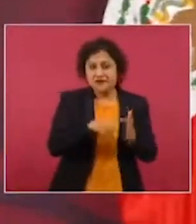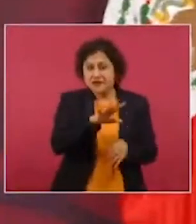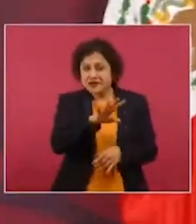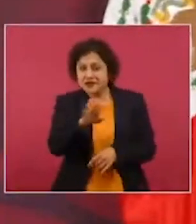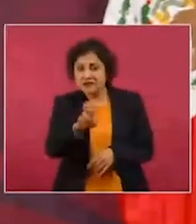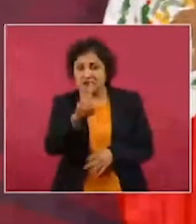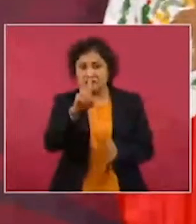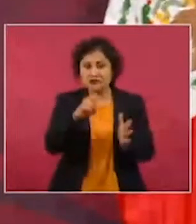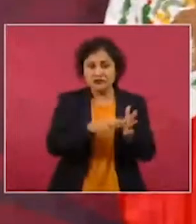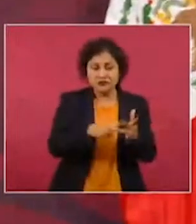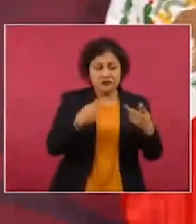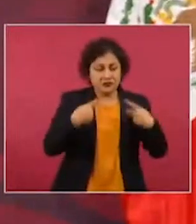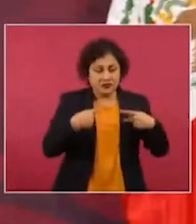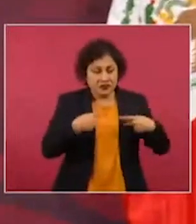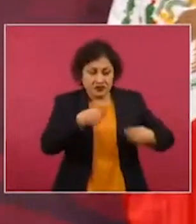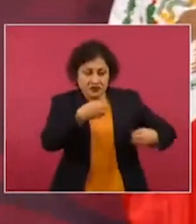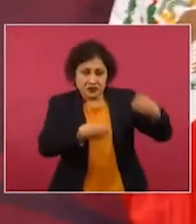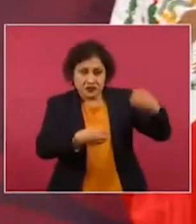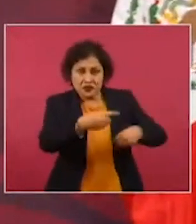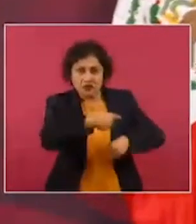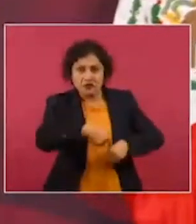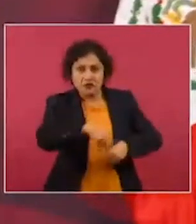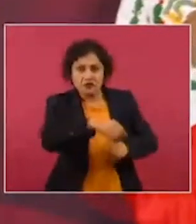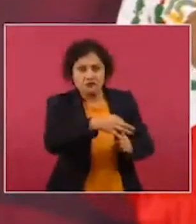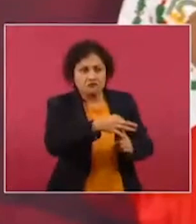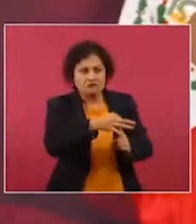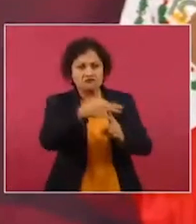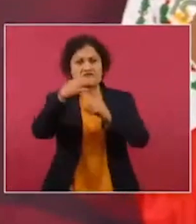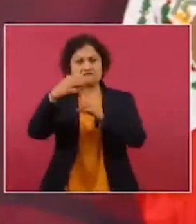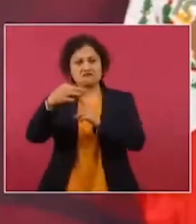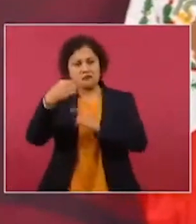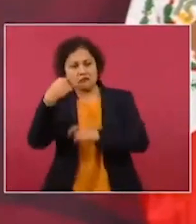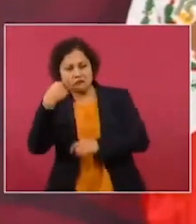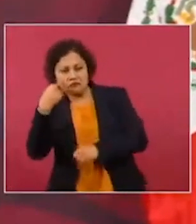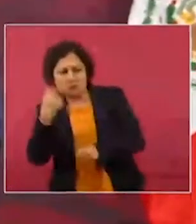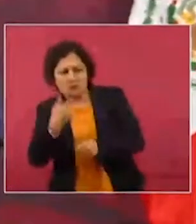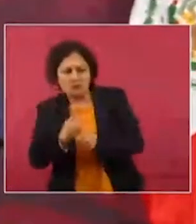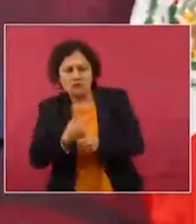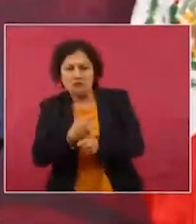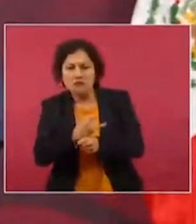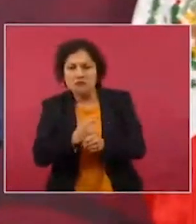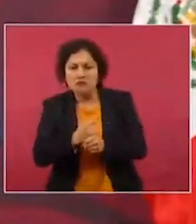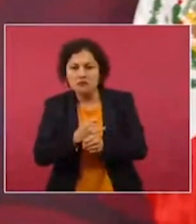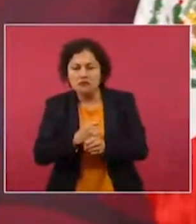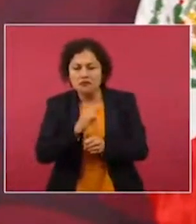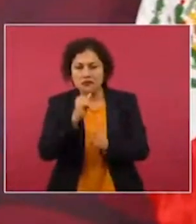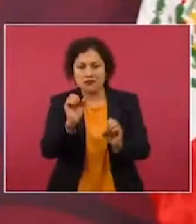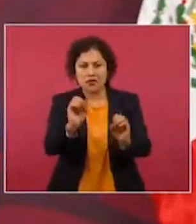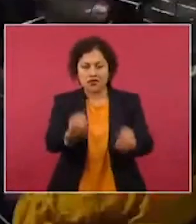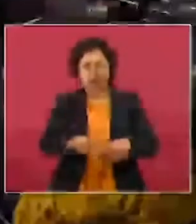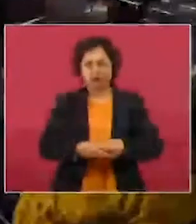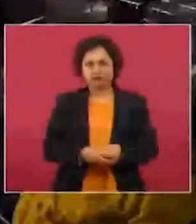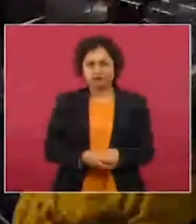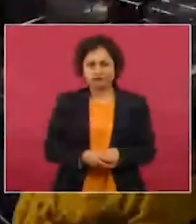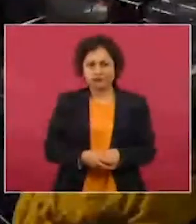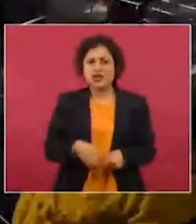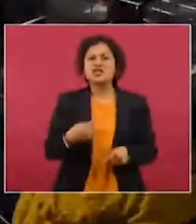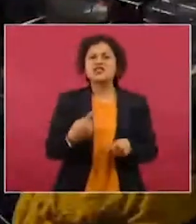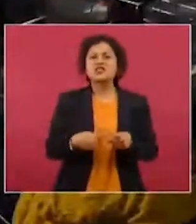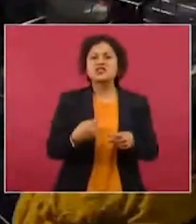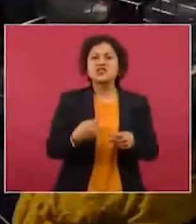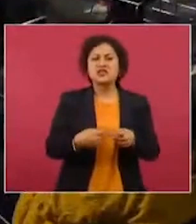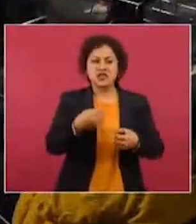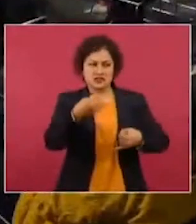prohíbe Esta subcontratación bueno se dice se reconoce se sigue trabajando pero bueno llegó el momento de las preguntas y respuestas y